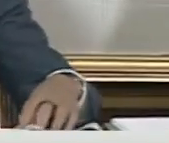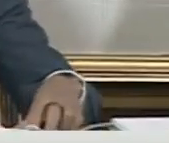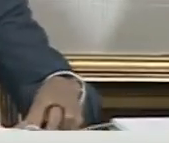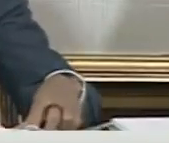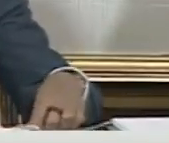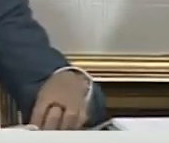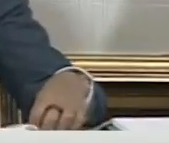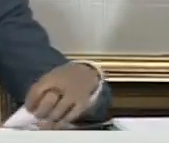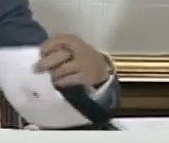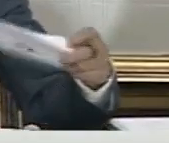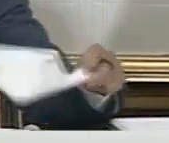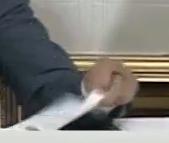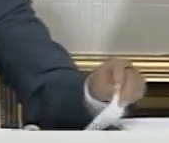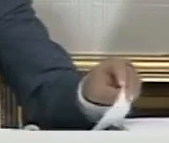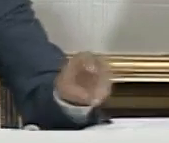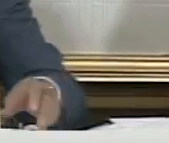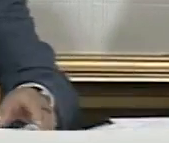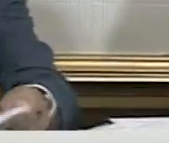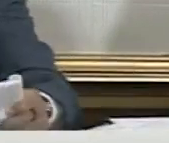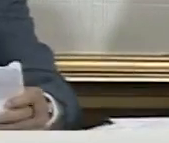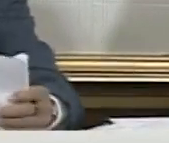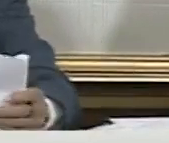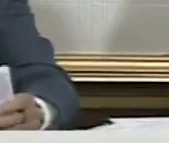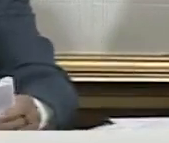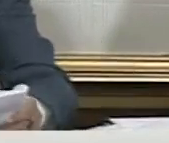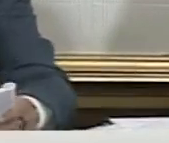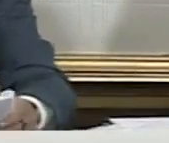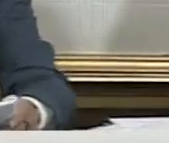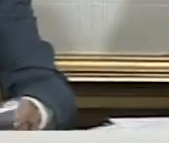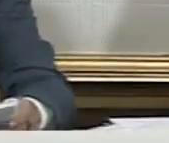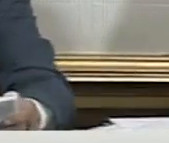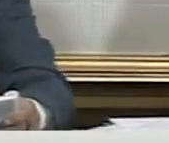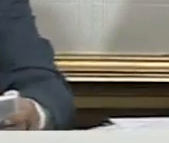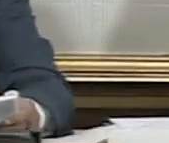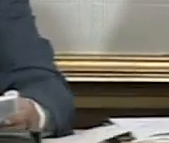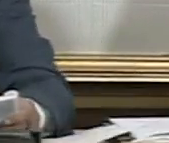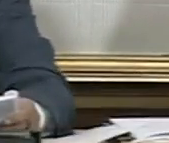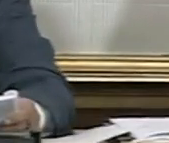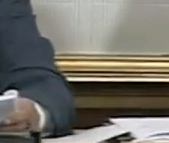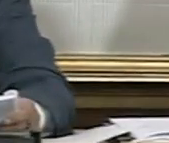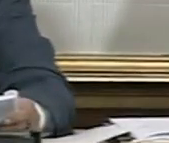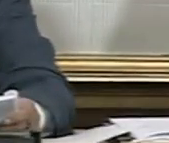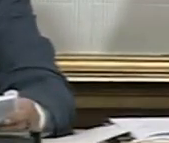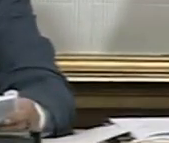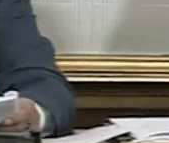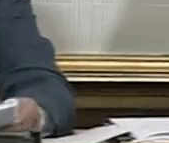de Barquisimeto y a todo su pueblo aguerrido, rebelde, valiente por siempre.